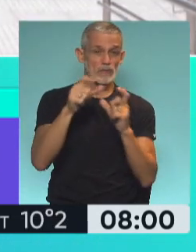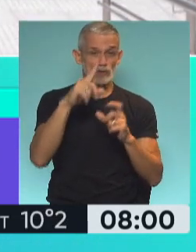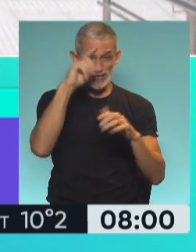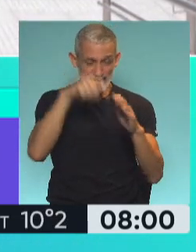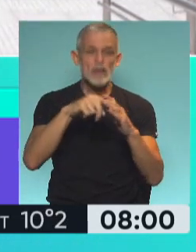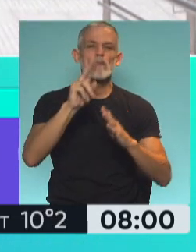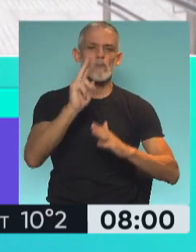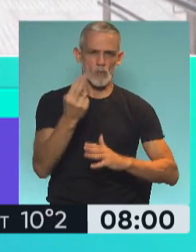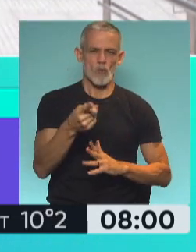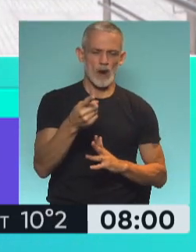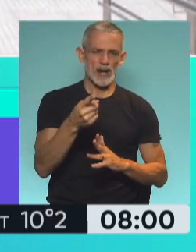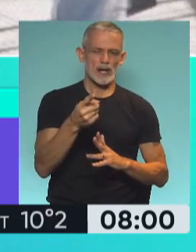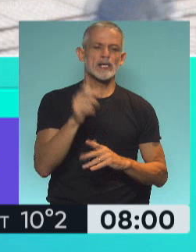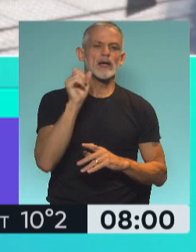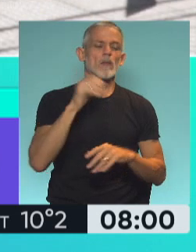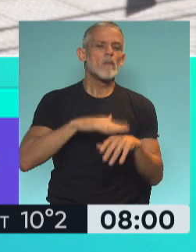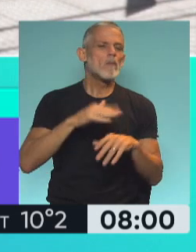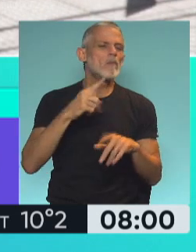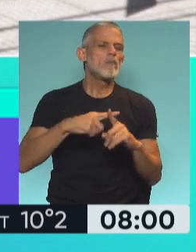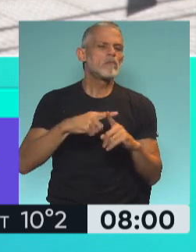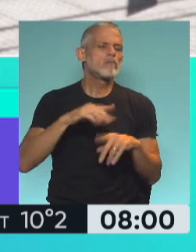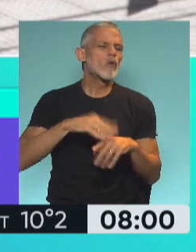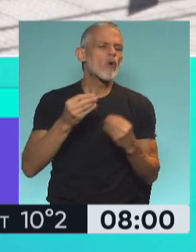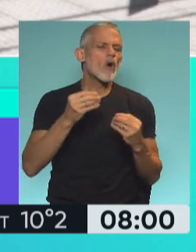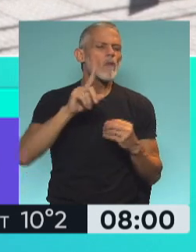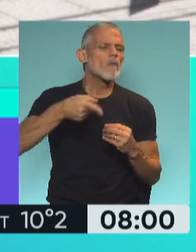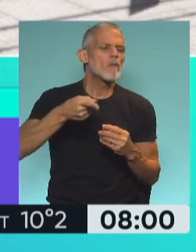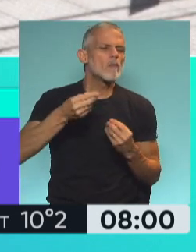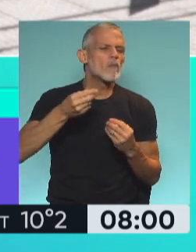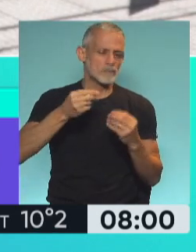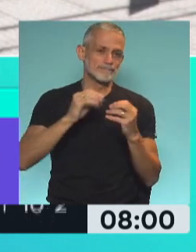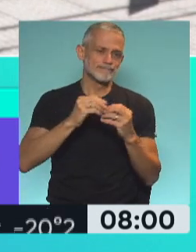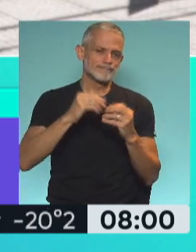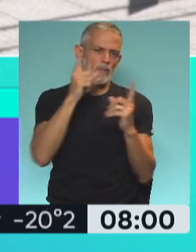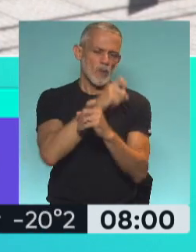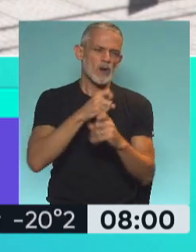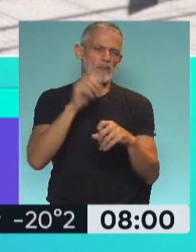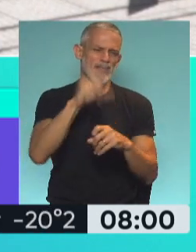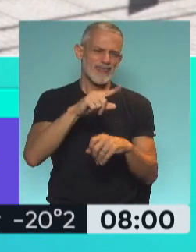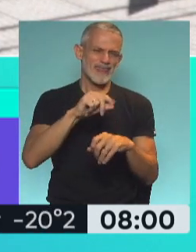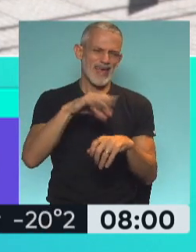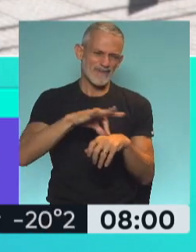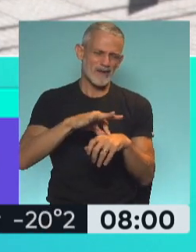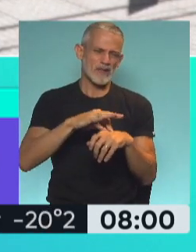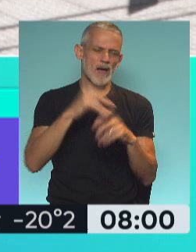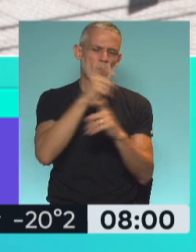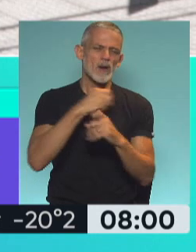las características de la enfermedad, la gravedad de la enfermedad, el compromiso respiratorio, cardiovascular,